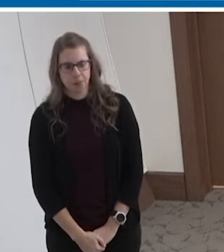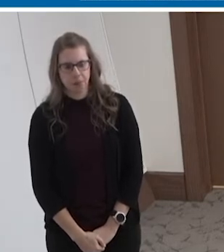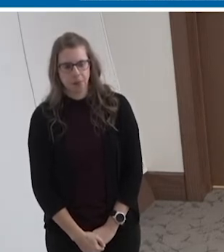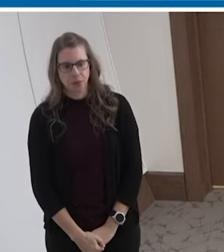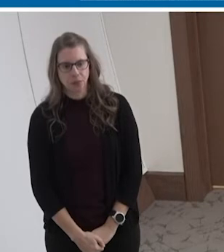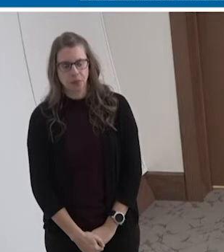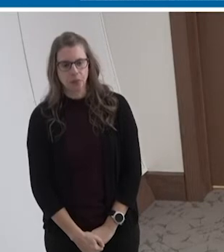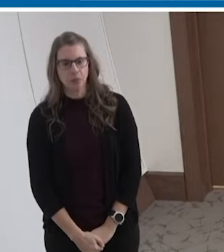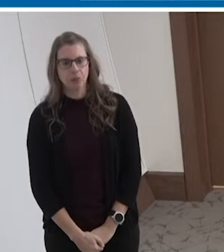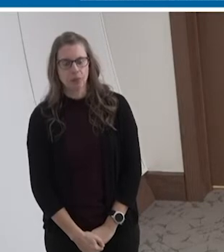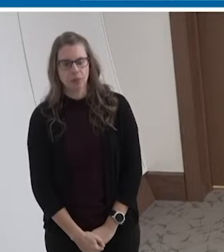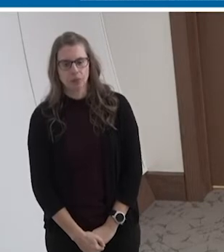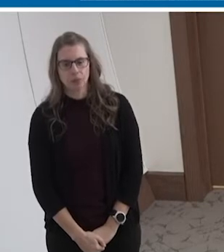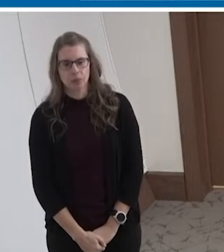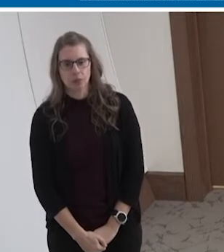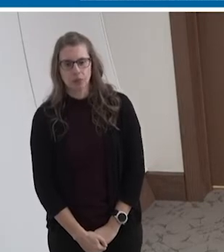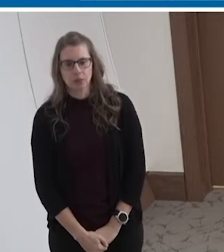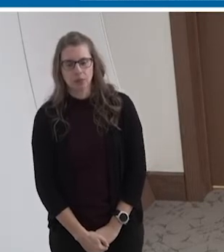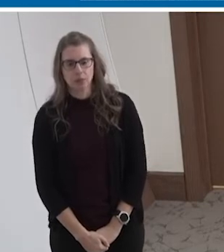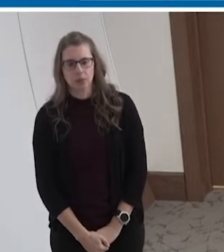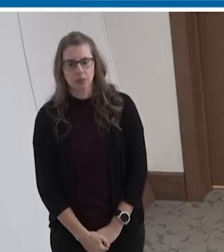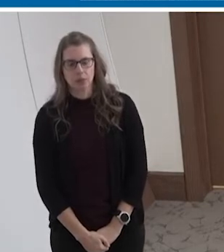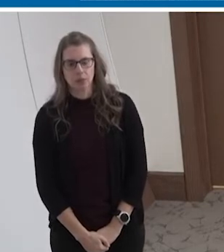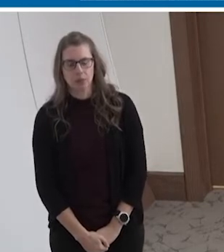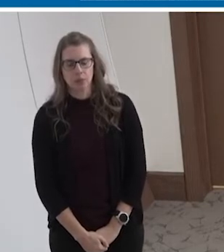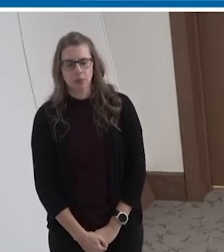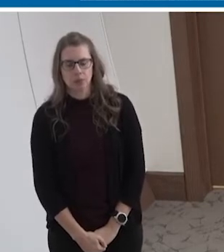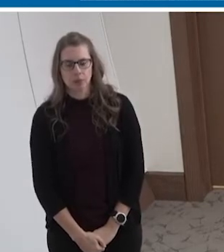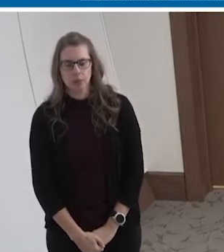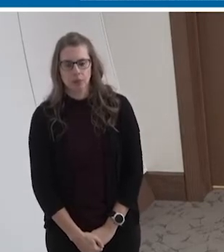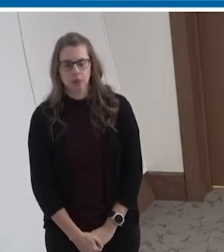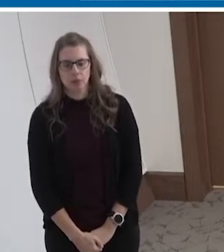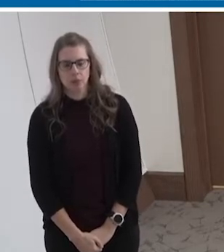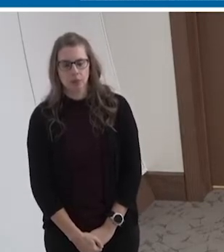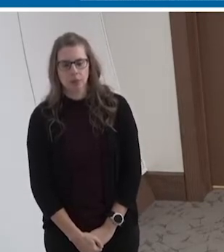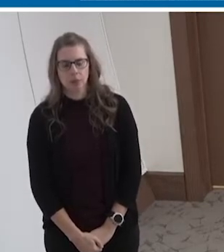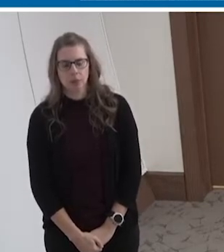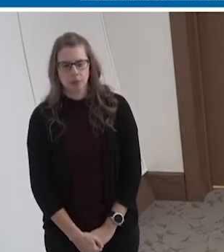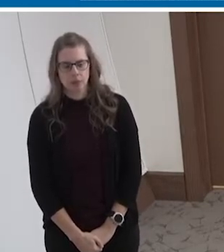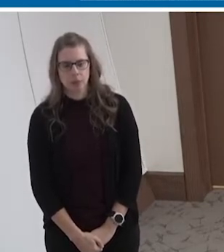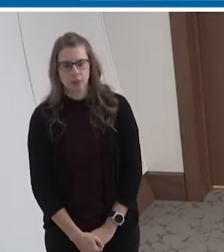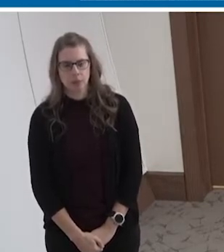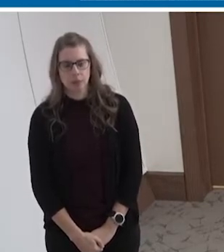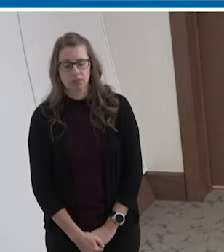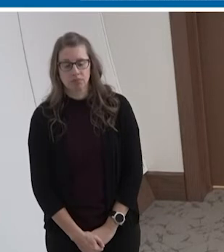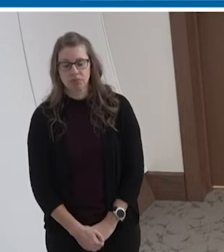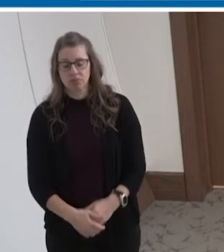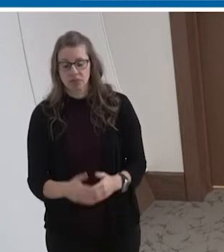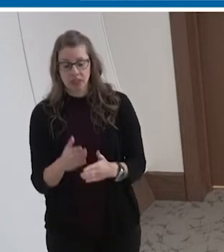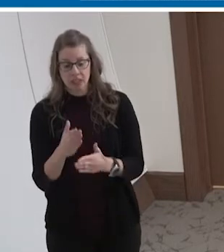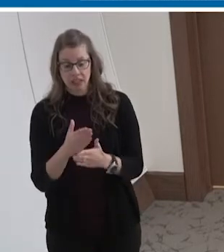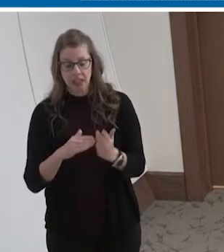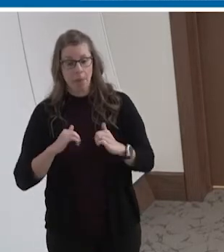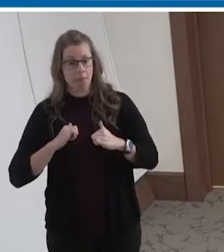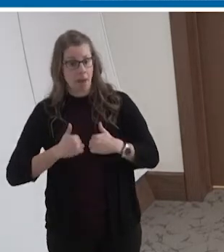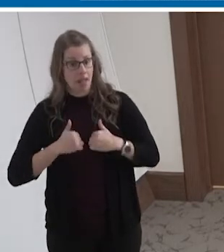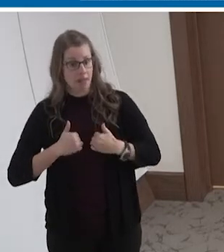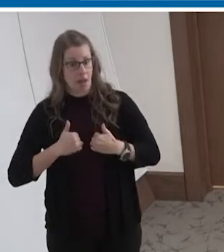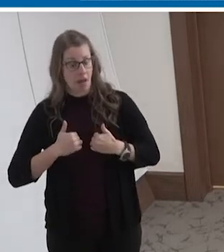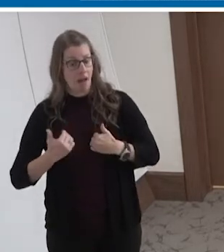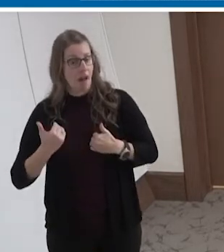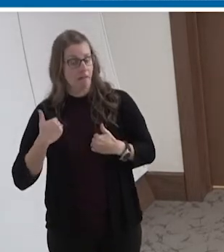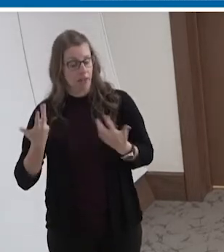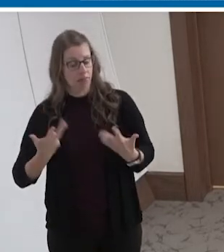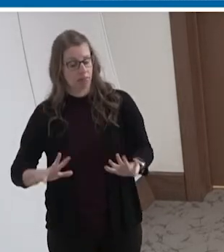más frecuentes que hacen que se puedan enfermar con el COVID-19. Some had asthma. Algunos